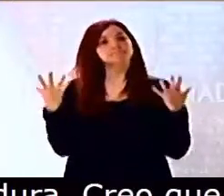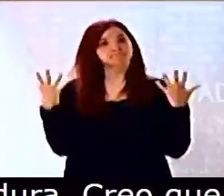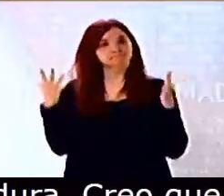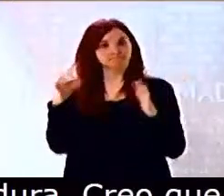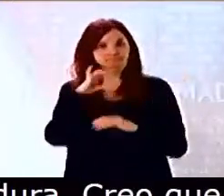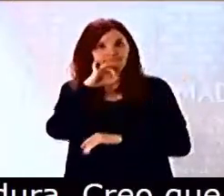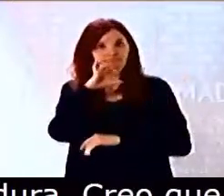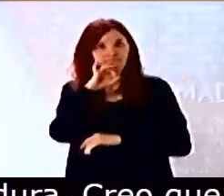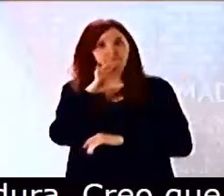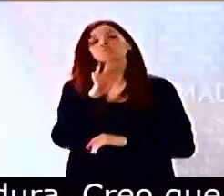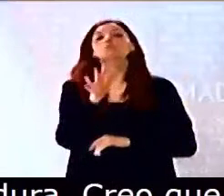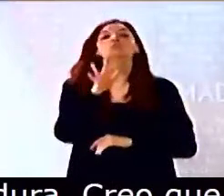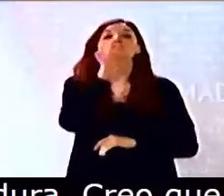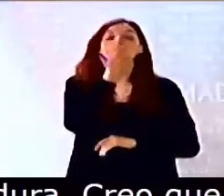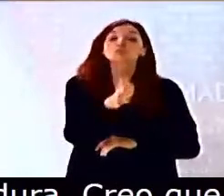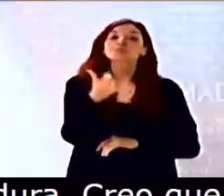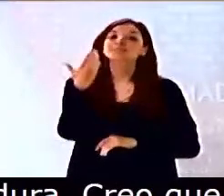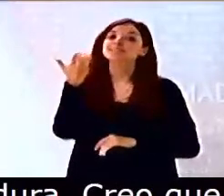que ya tengamos